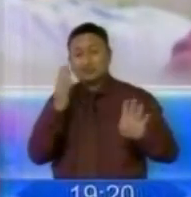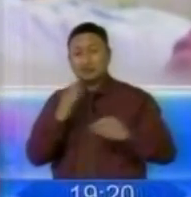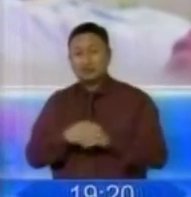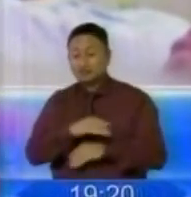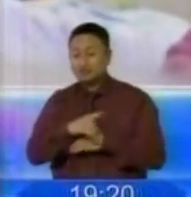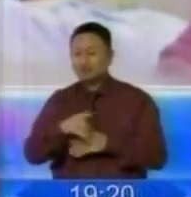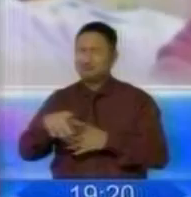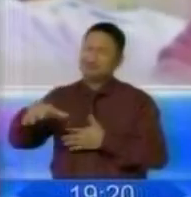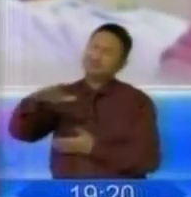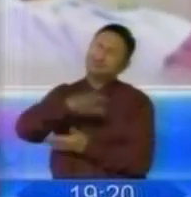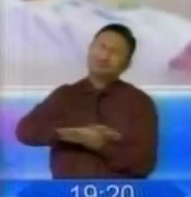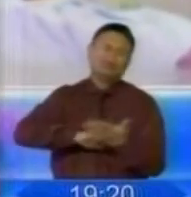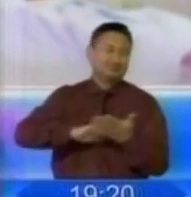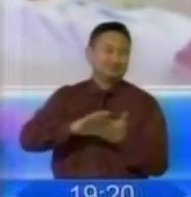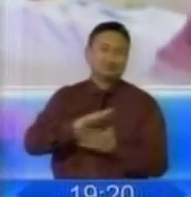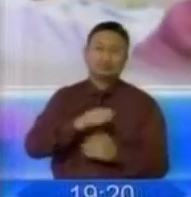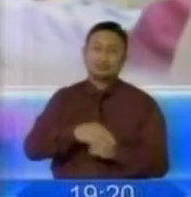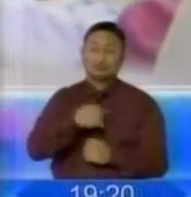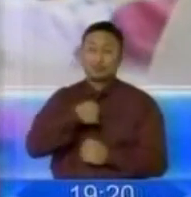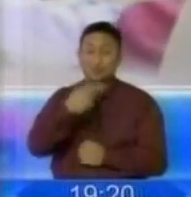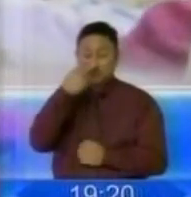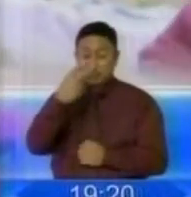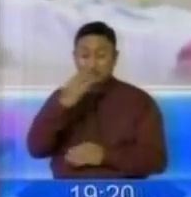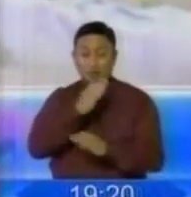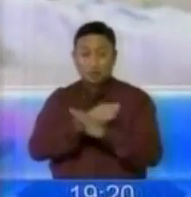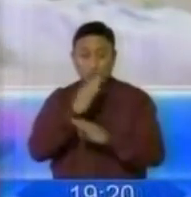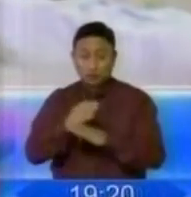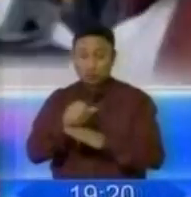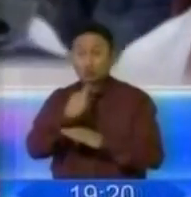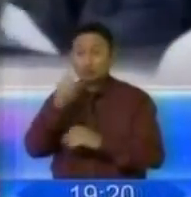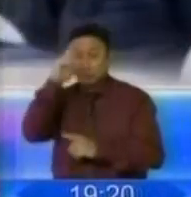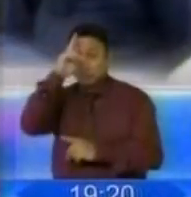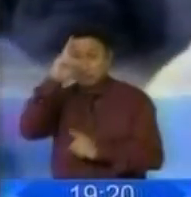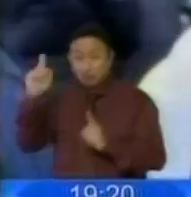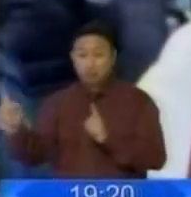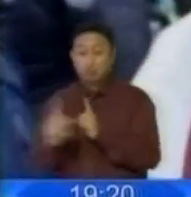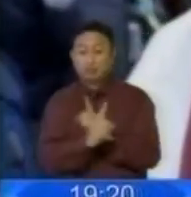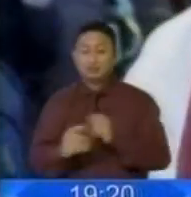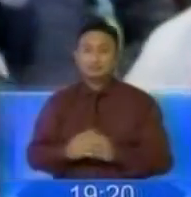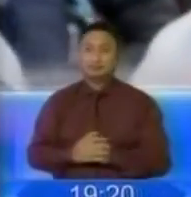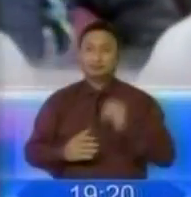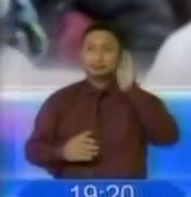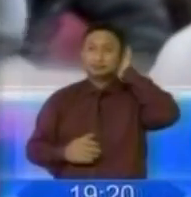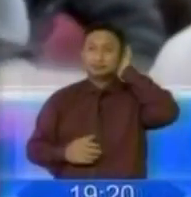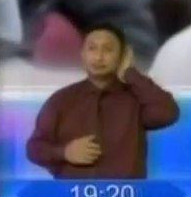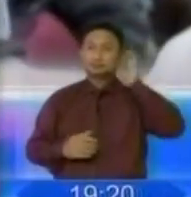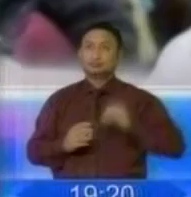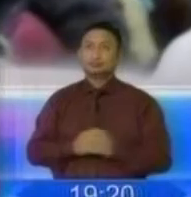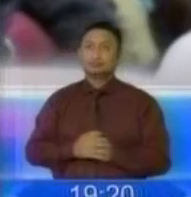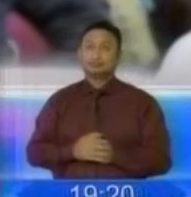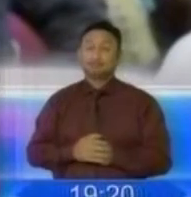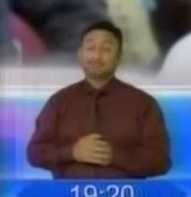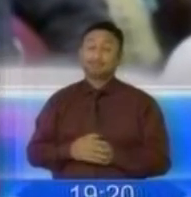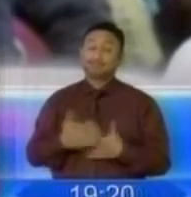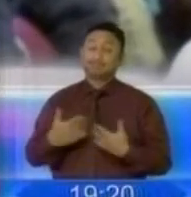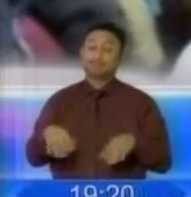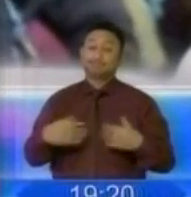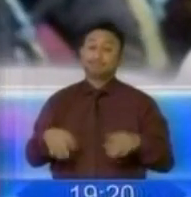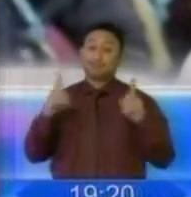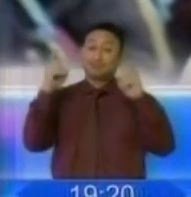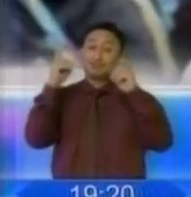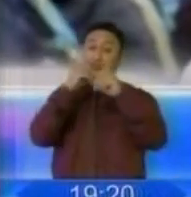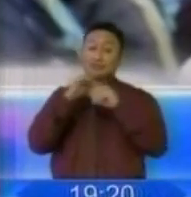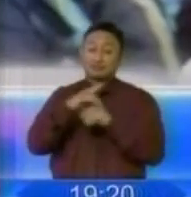es un desastre, porque si no estás pendiente de tu turno, entonces vienen otros. Y es difícil porque